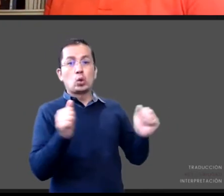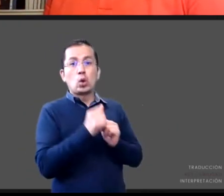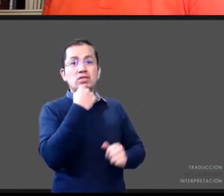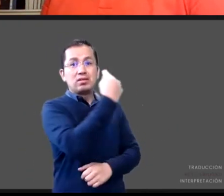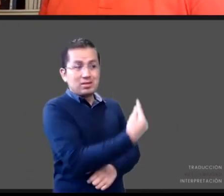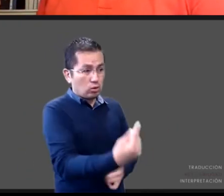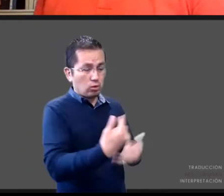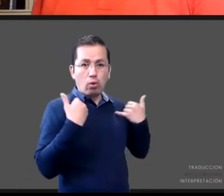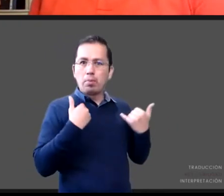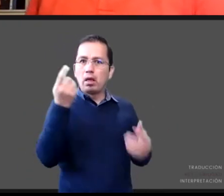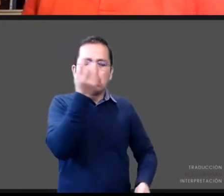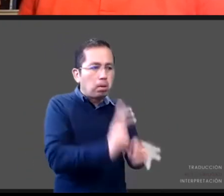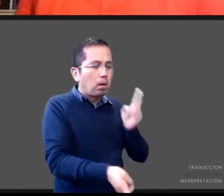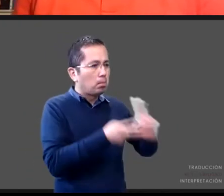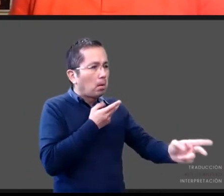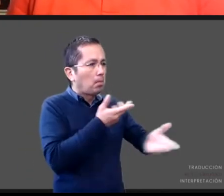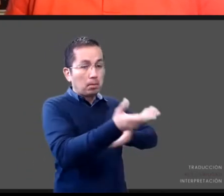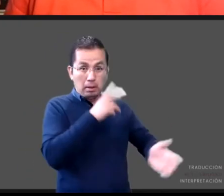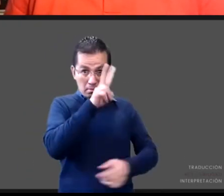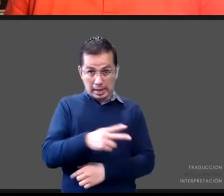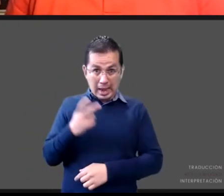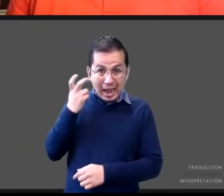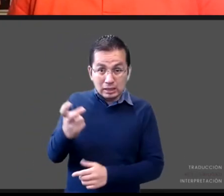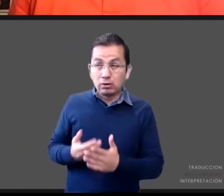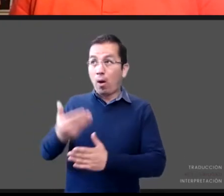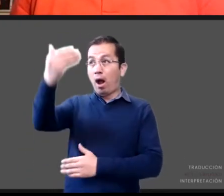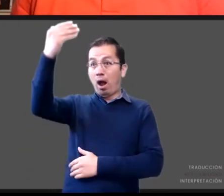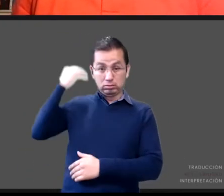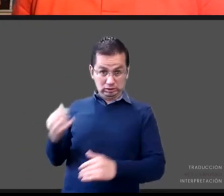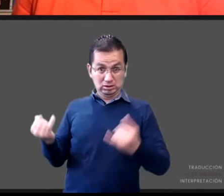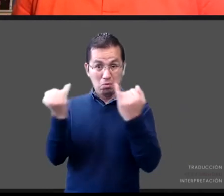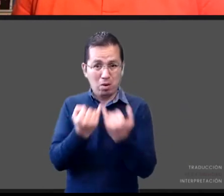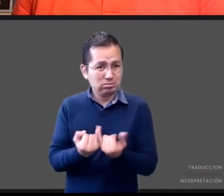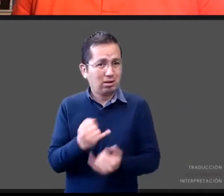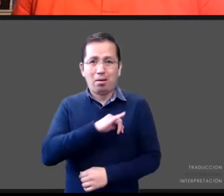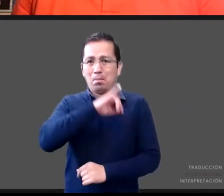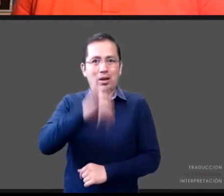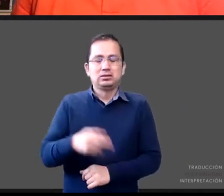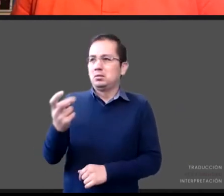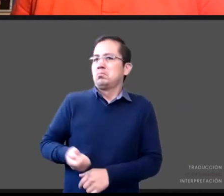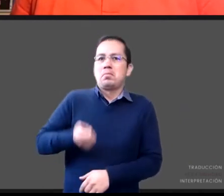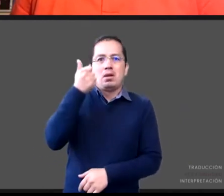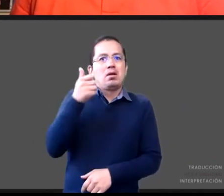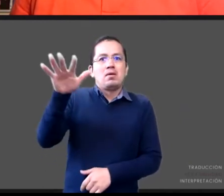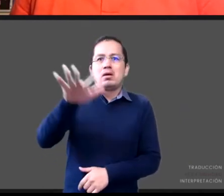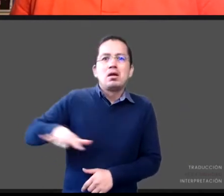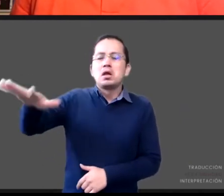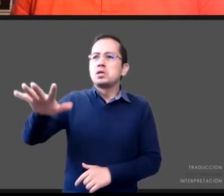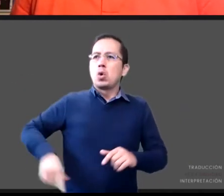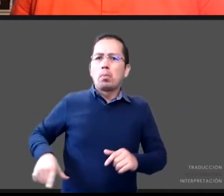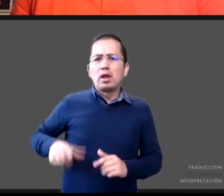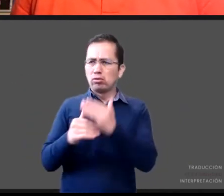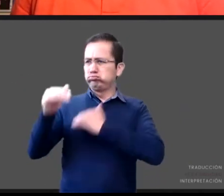que posiblemente nunca había habido un ejercicio en donde las autoridades dialogaran y escucharan a tantos, hay miles